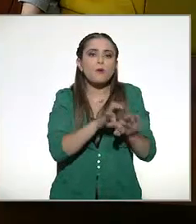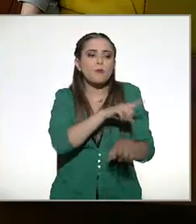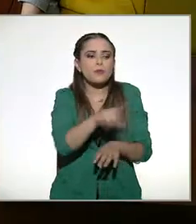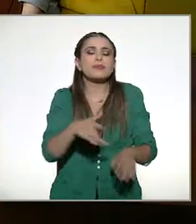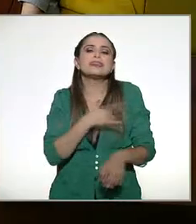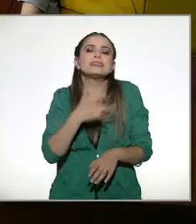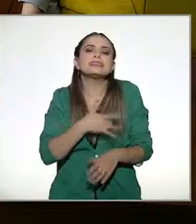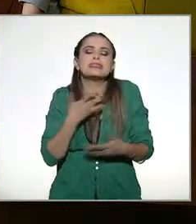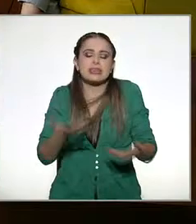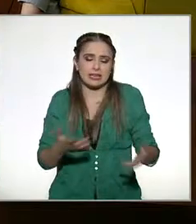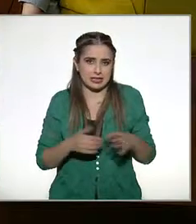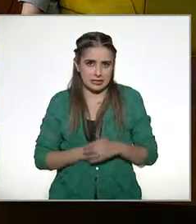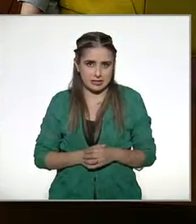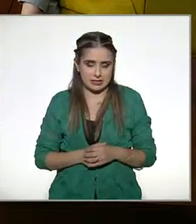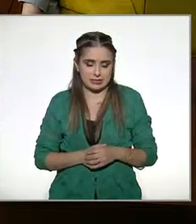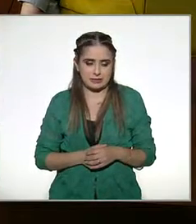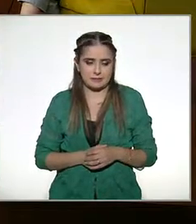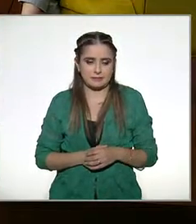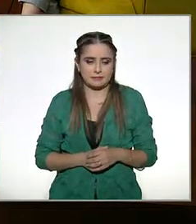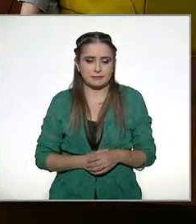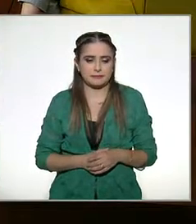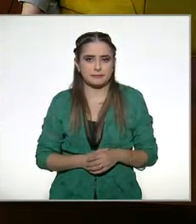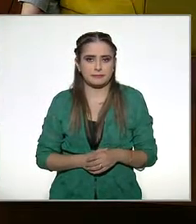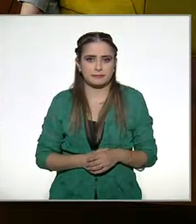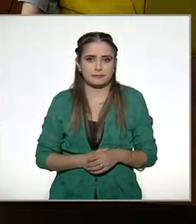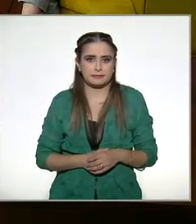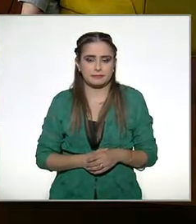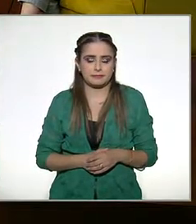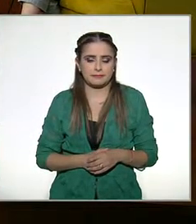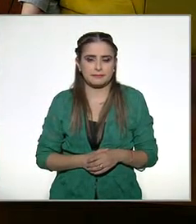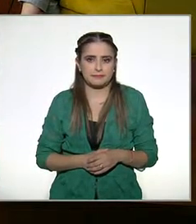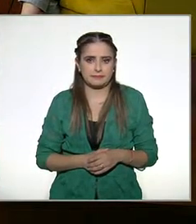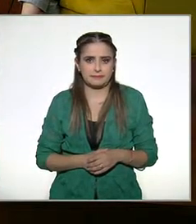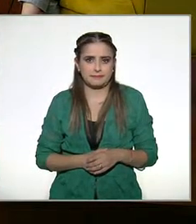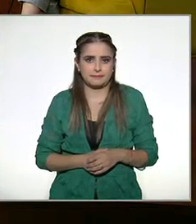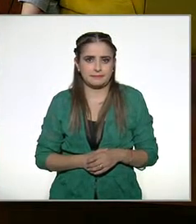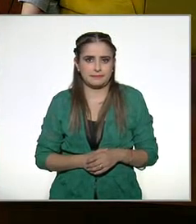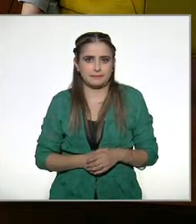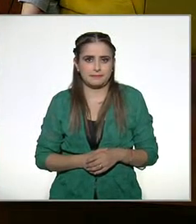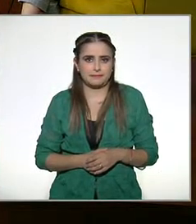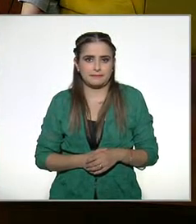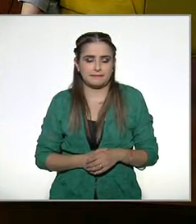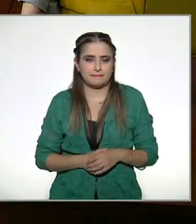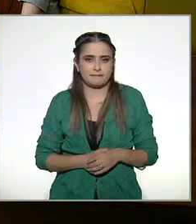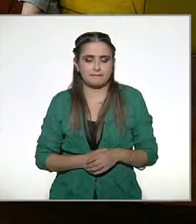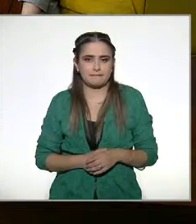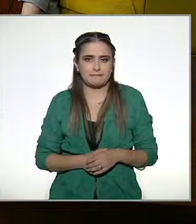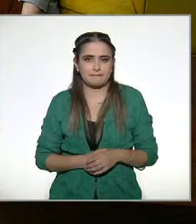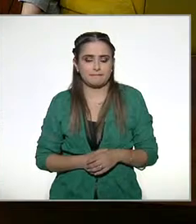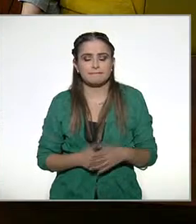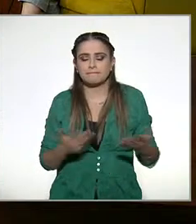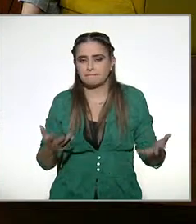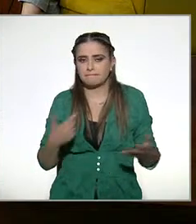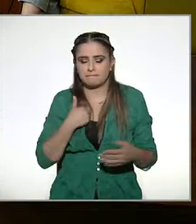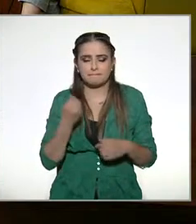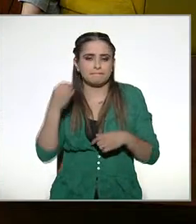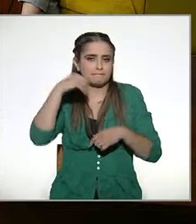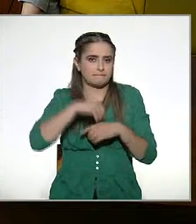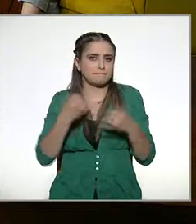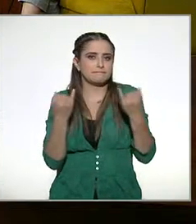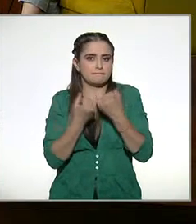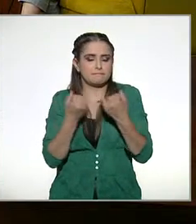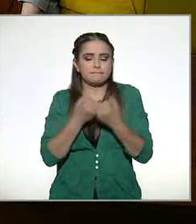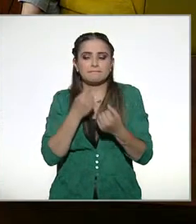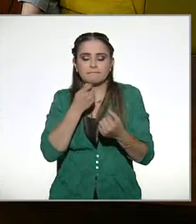adelante no pues igual agregaría nada más que también también es importante ver que